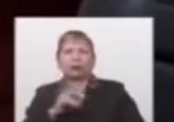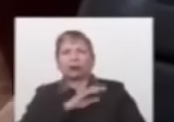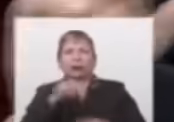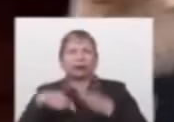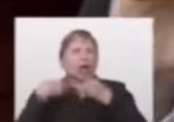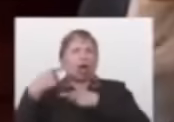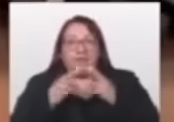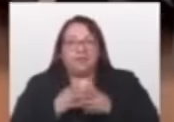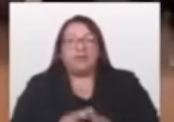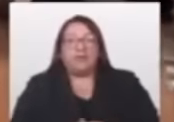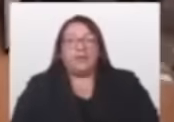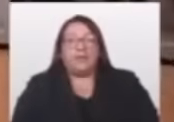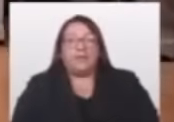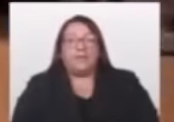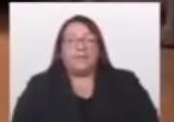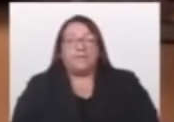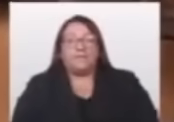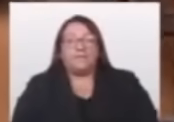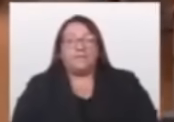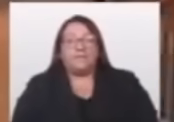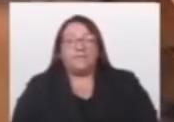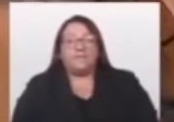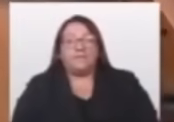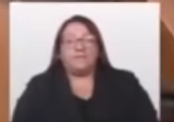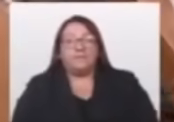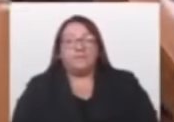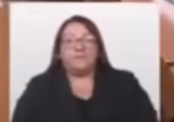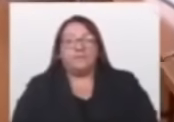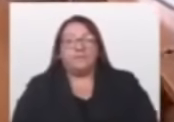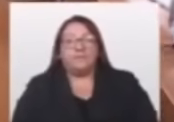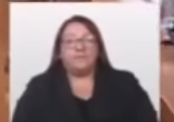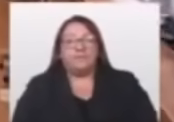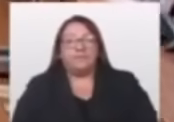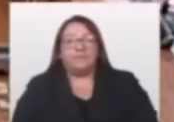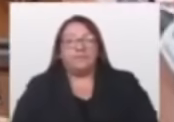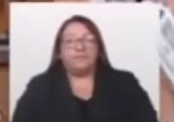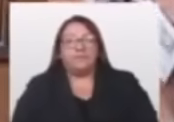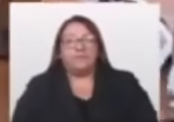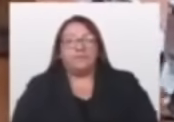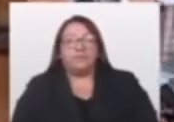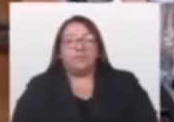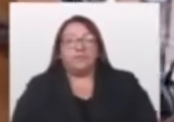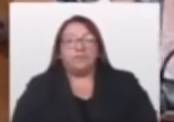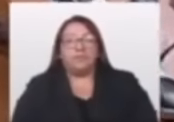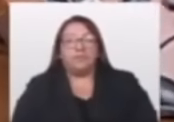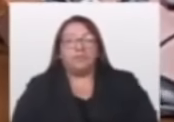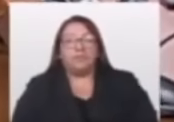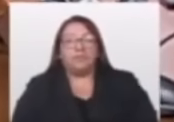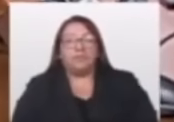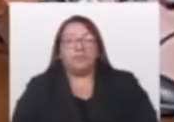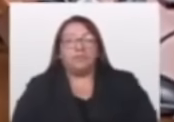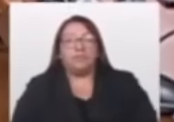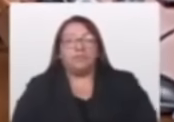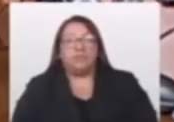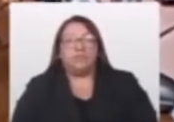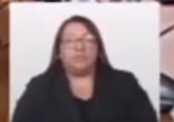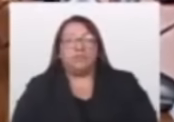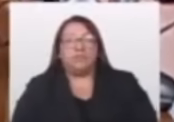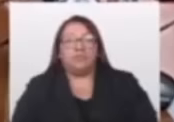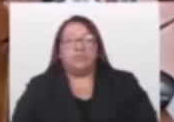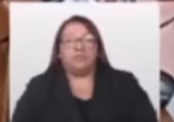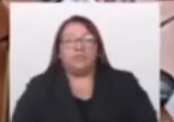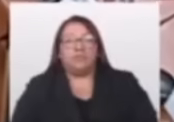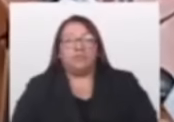tenso momento. El que continúa, sí, después de la relación establecida, es la congresista Sigrid Bazán. No,